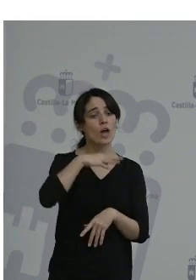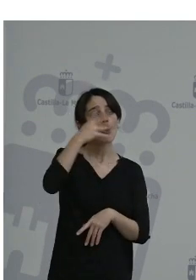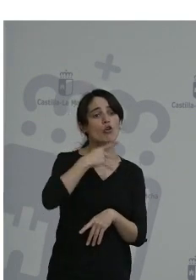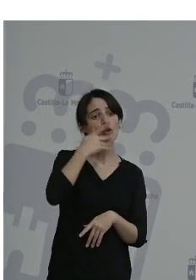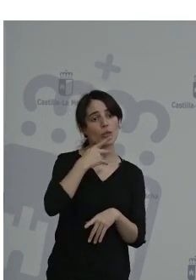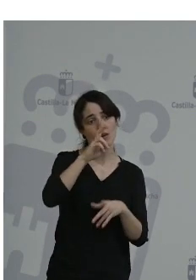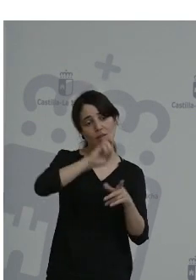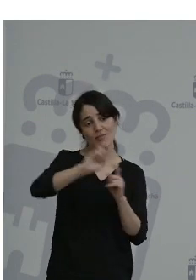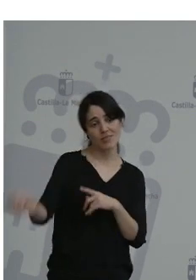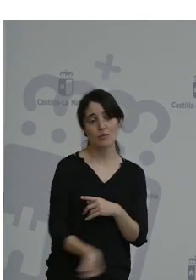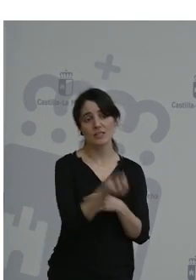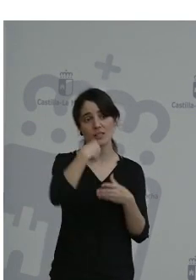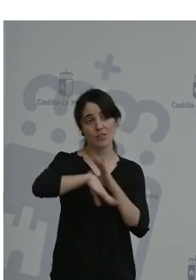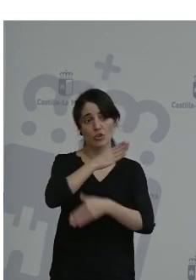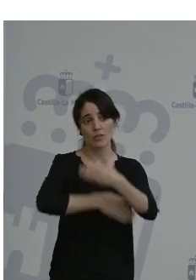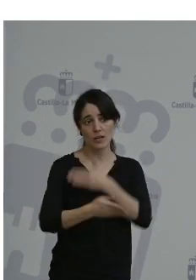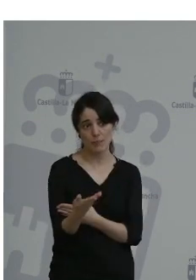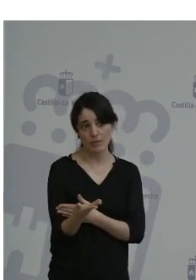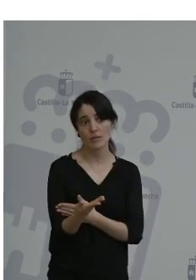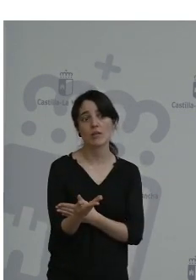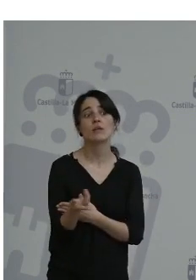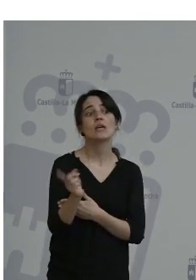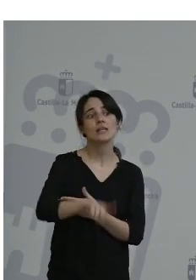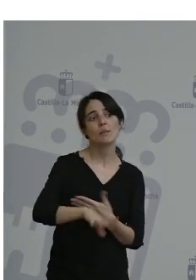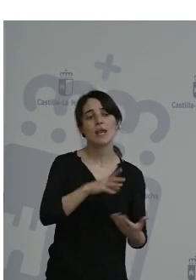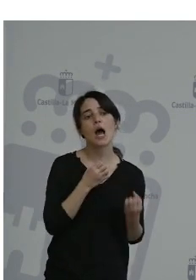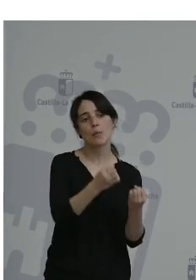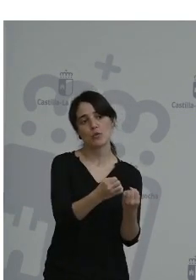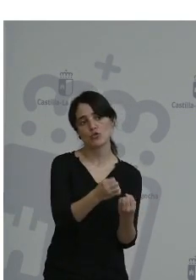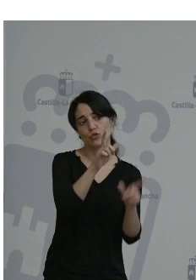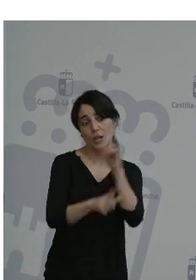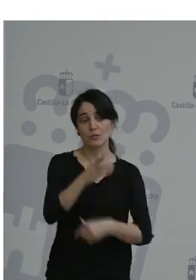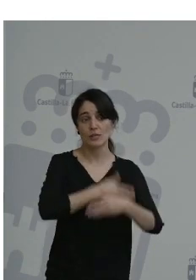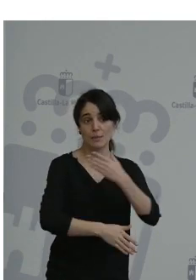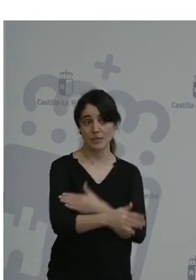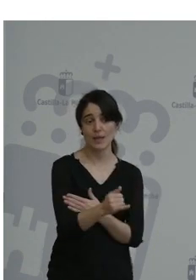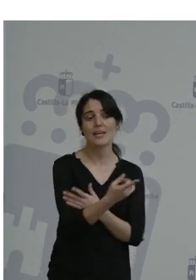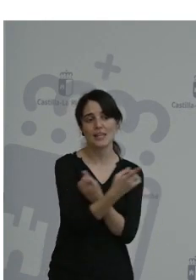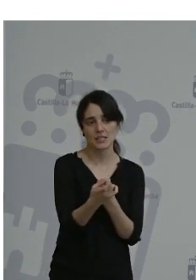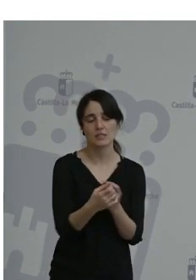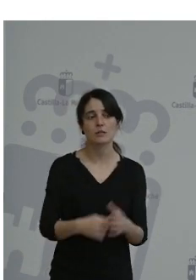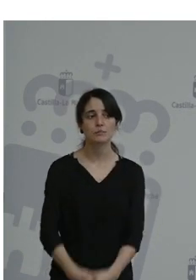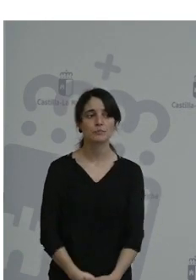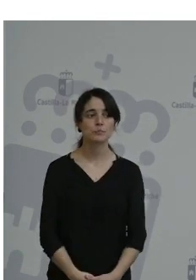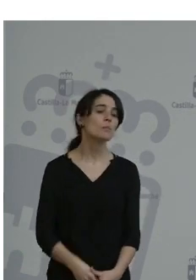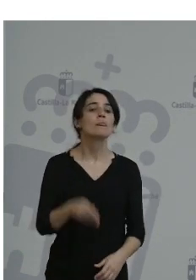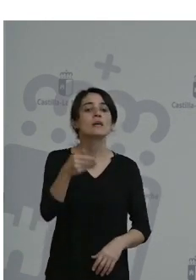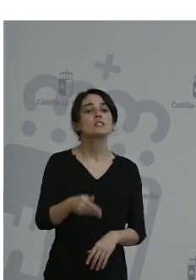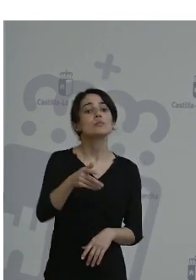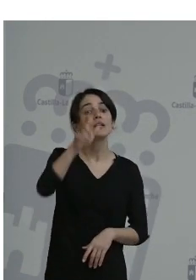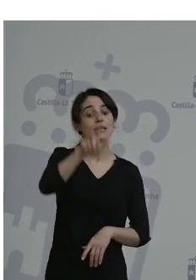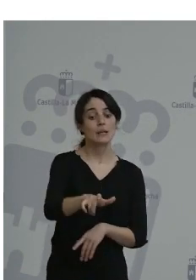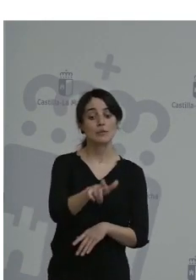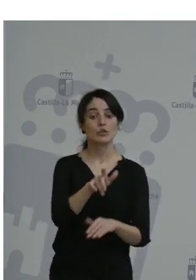discapacidad y los apoyos generales que se necesitan es muy importante que el entorno de esta persona que se va a